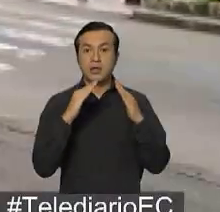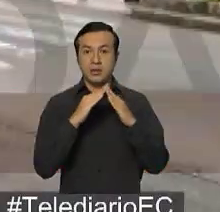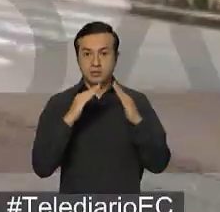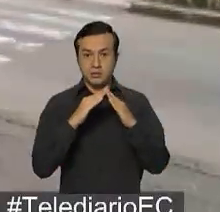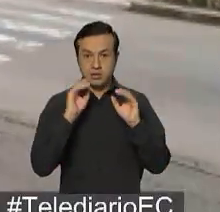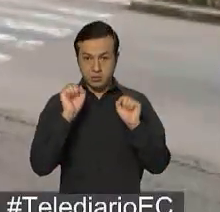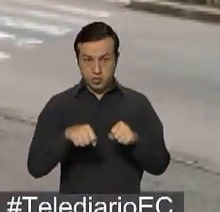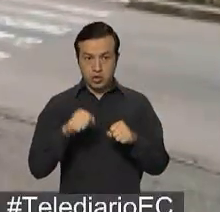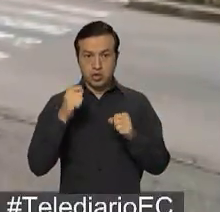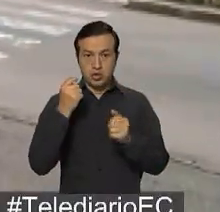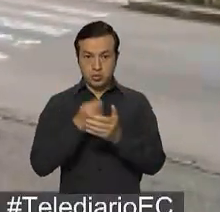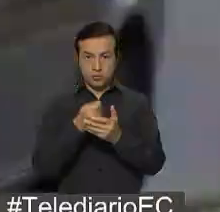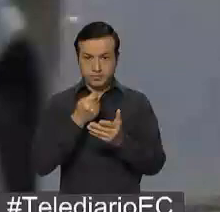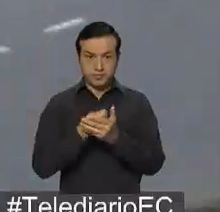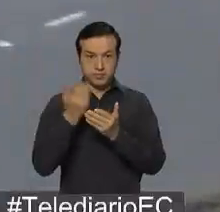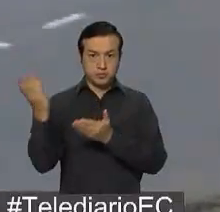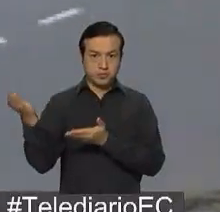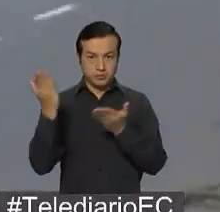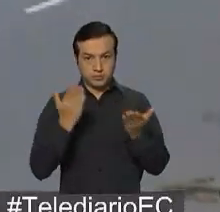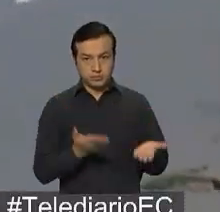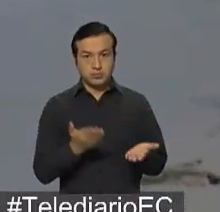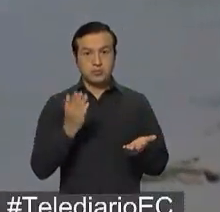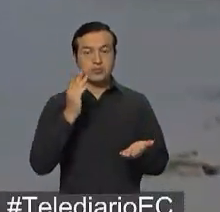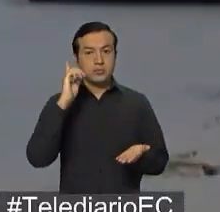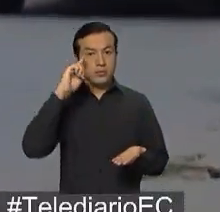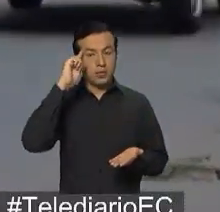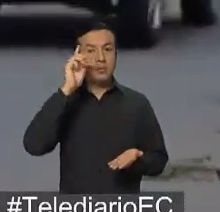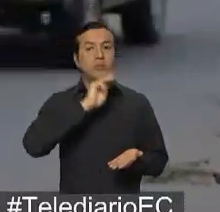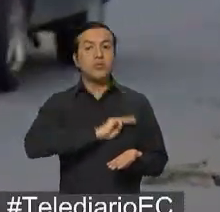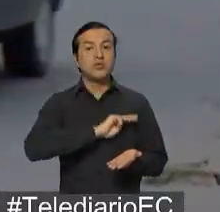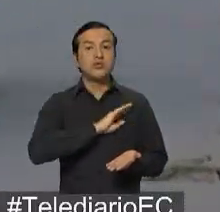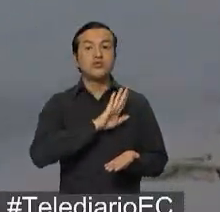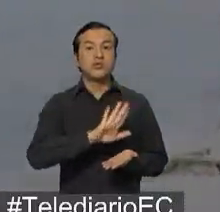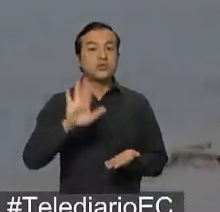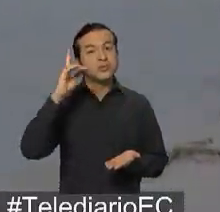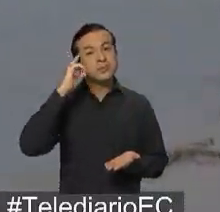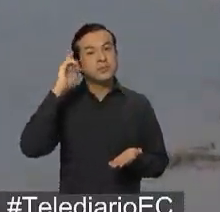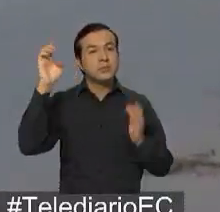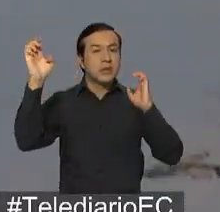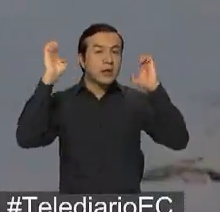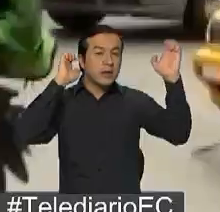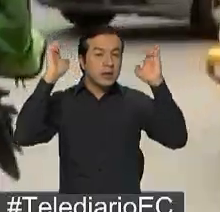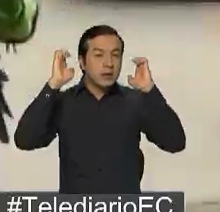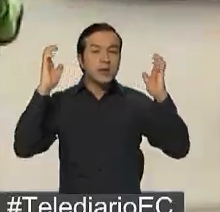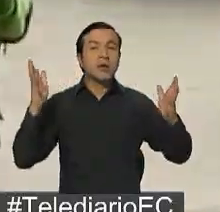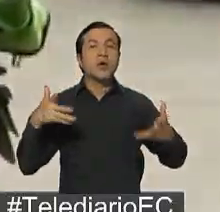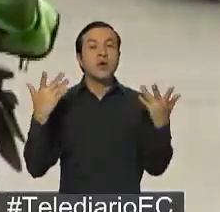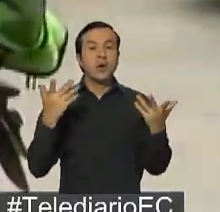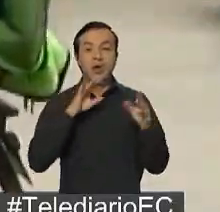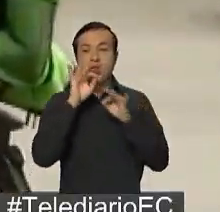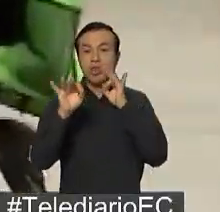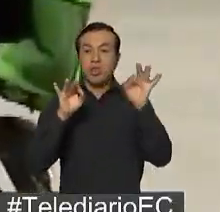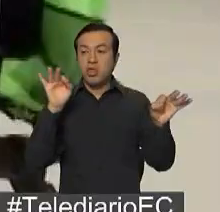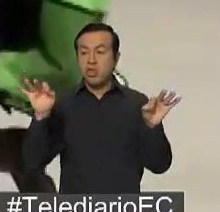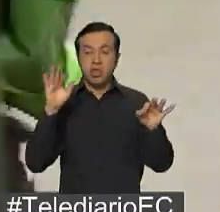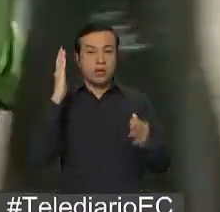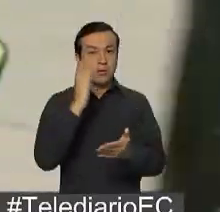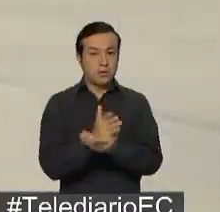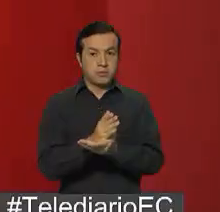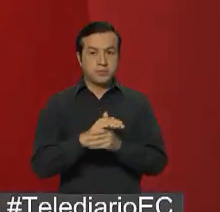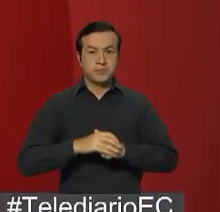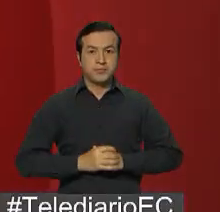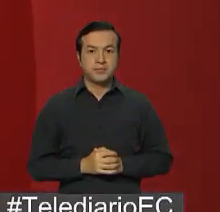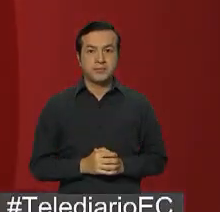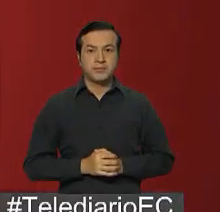social el gobierno nacional y municipios continúan desarrollando estrategias para mitigar el contagio de coronavirus